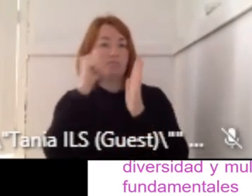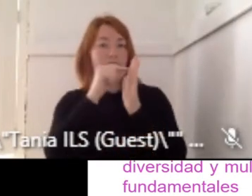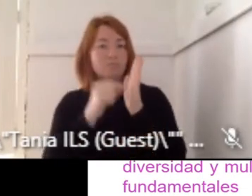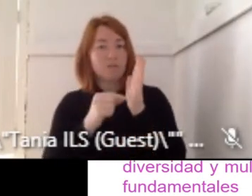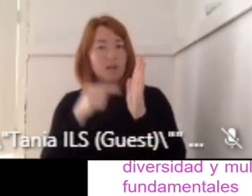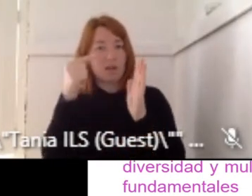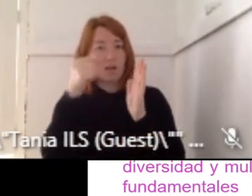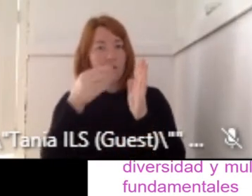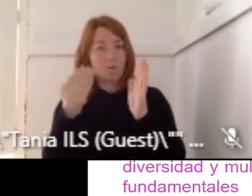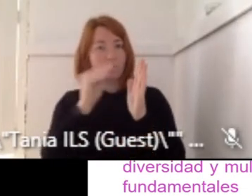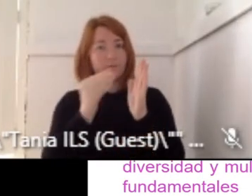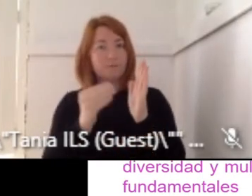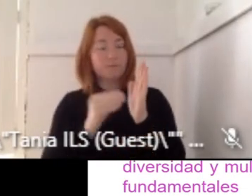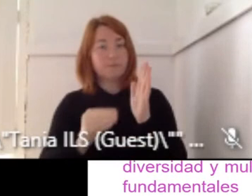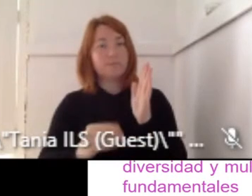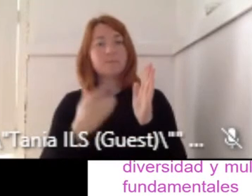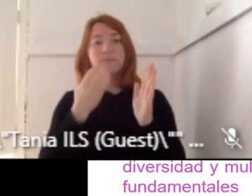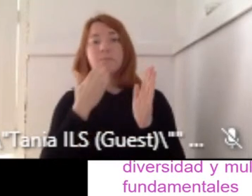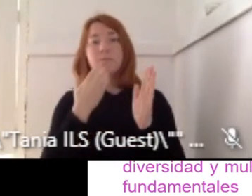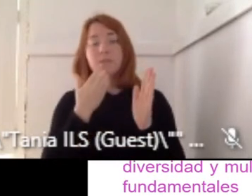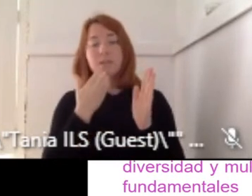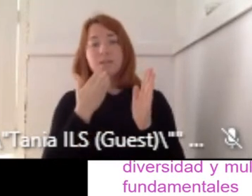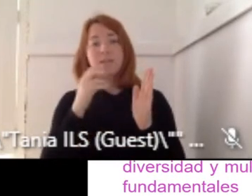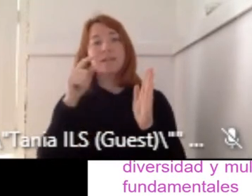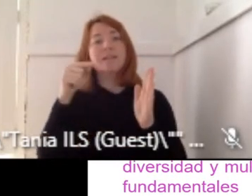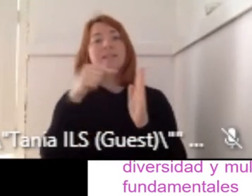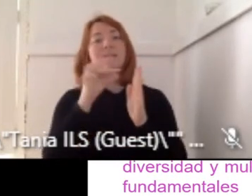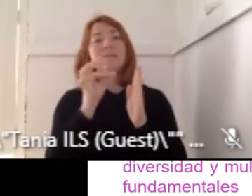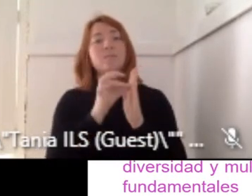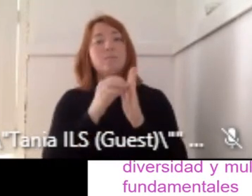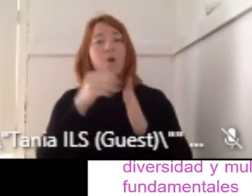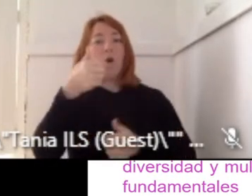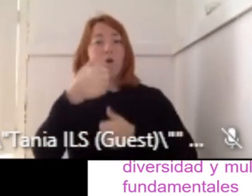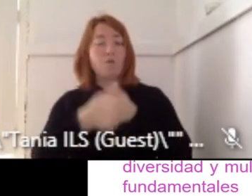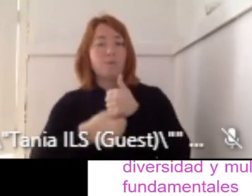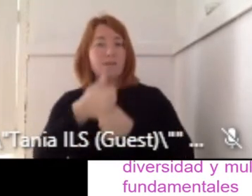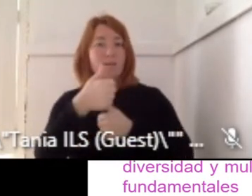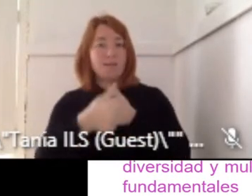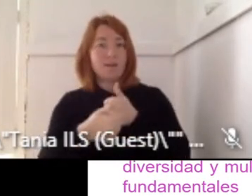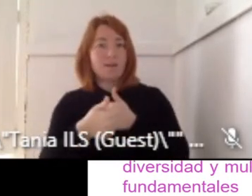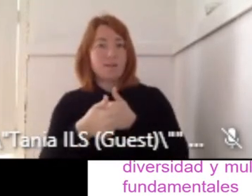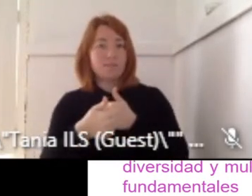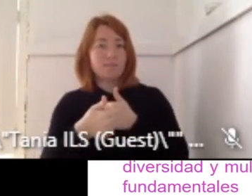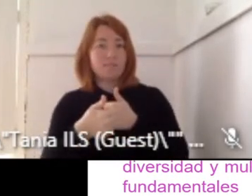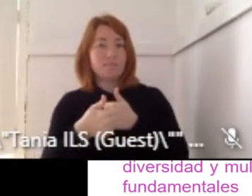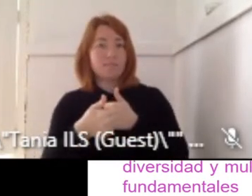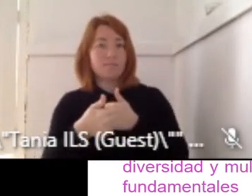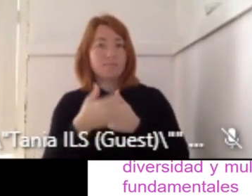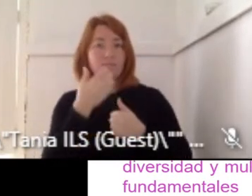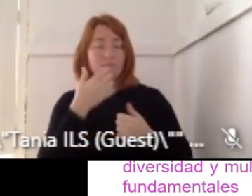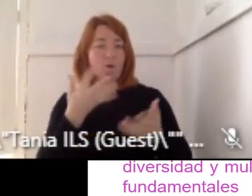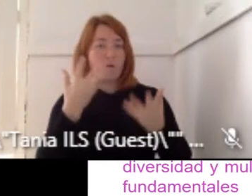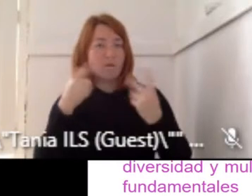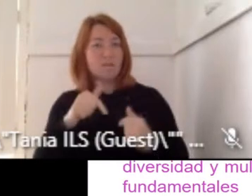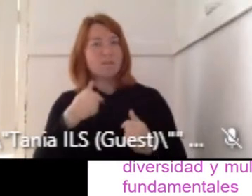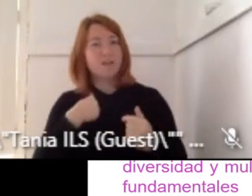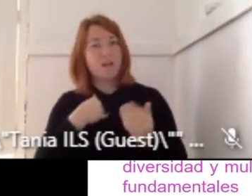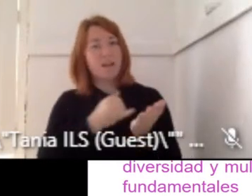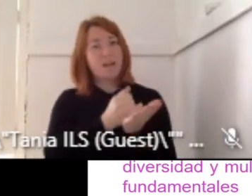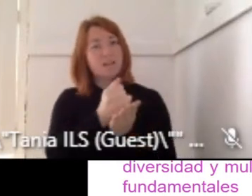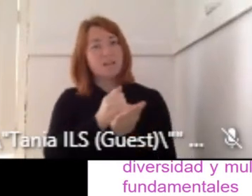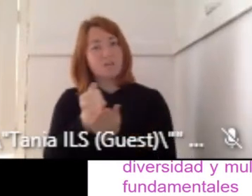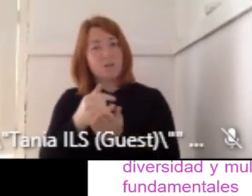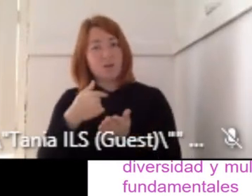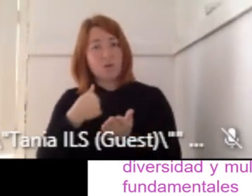ejemplo, dentro del apartado de competencias, en las asignaturas que yo imparto, no hay ninguna